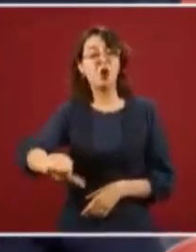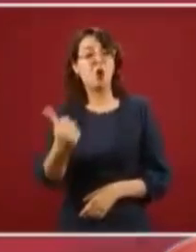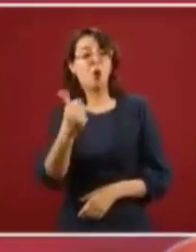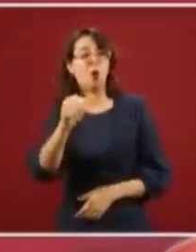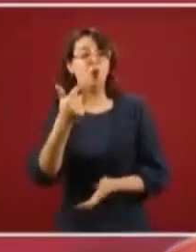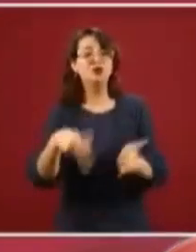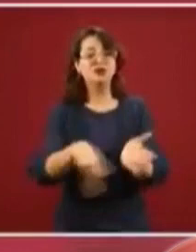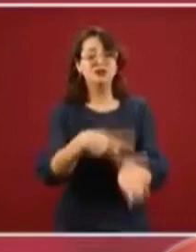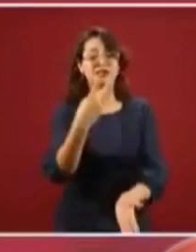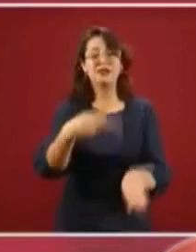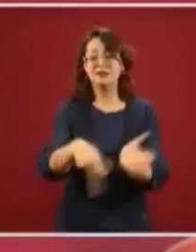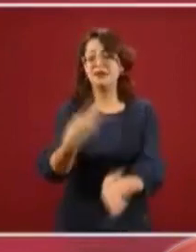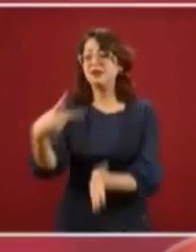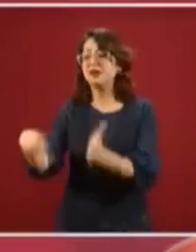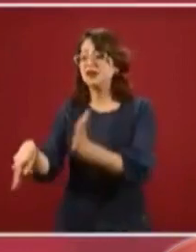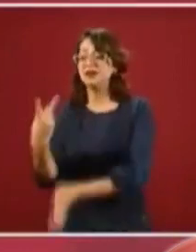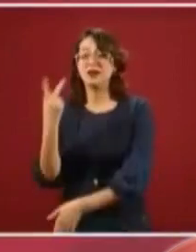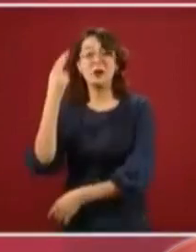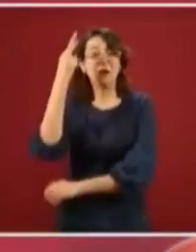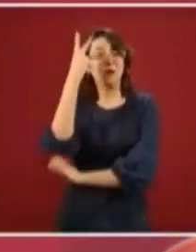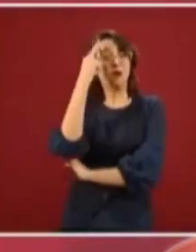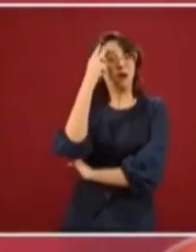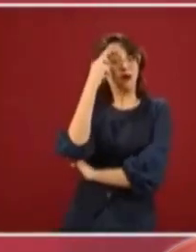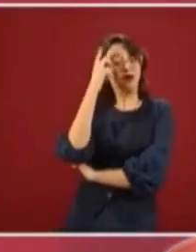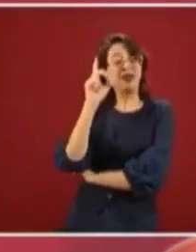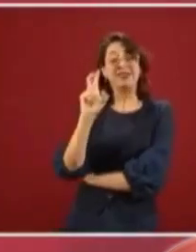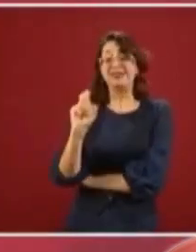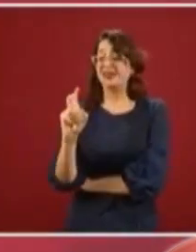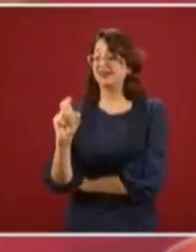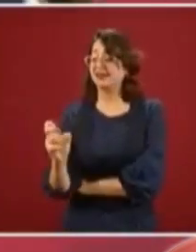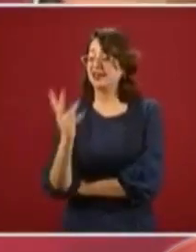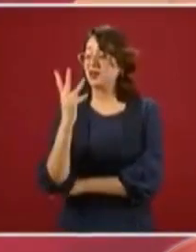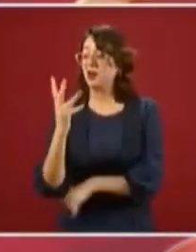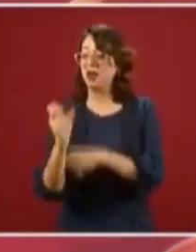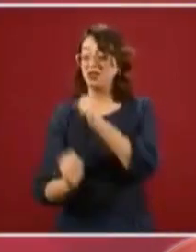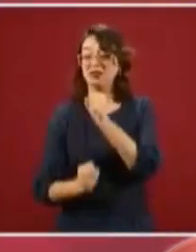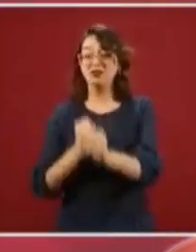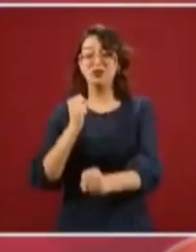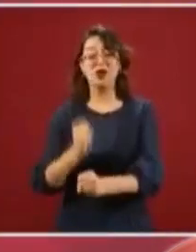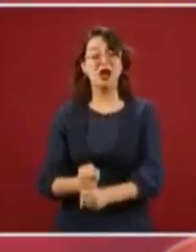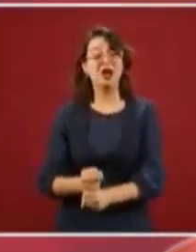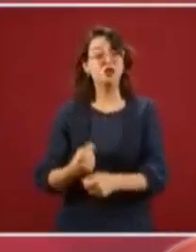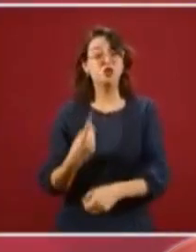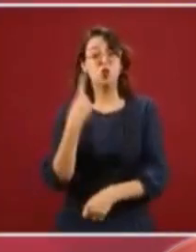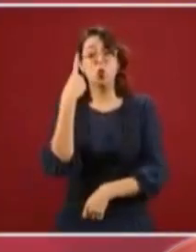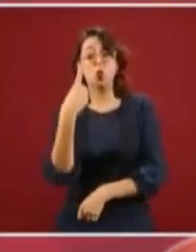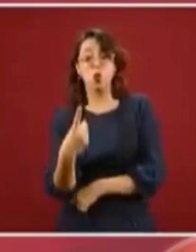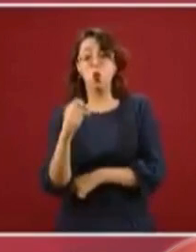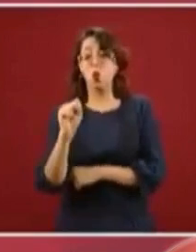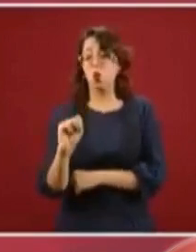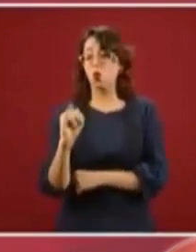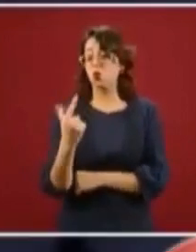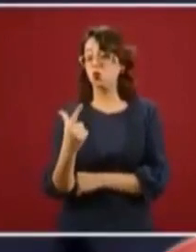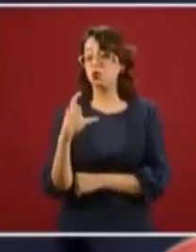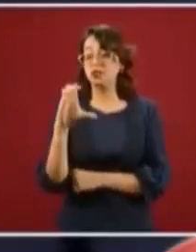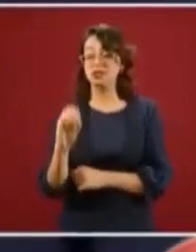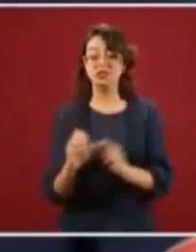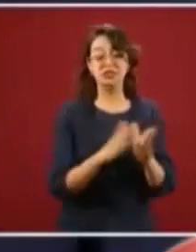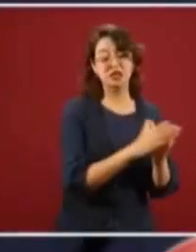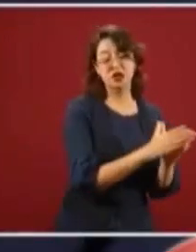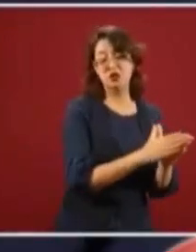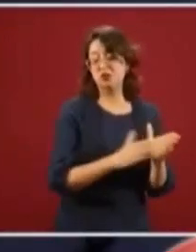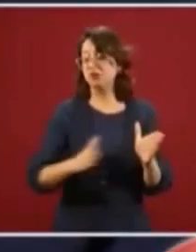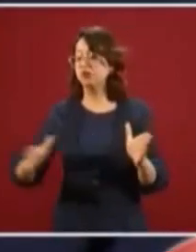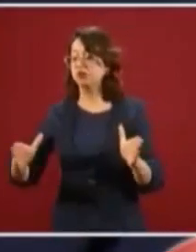Díaz, 34 años. Se llevaron casi todo el siglo XIX, dos. México fue país de dos